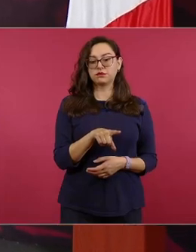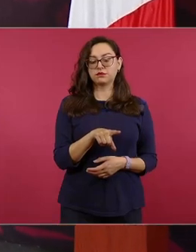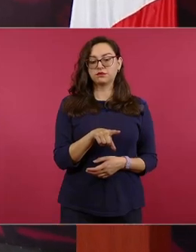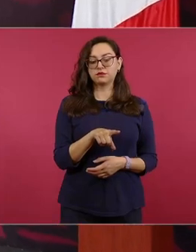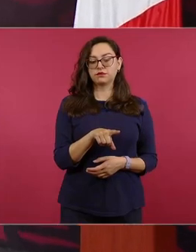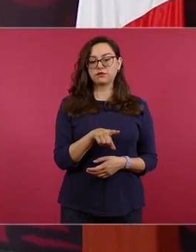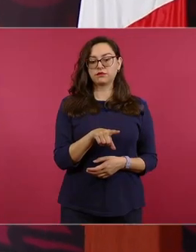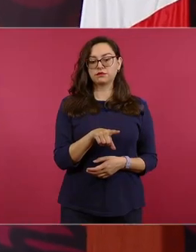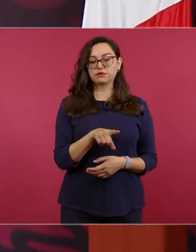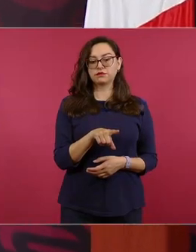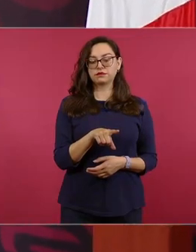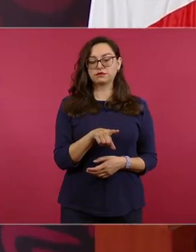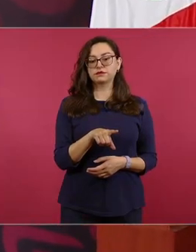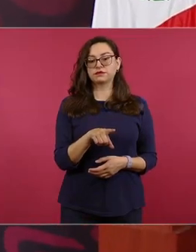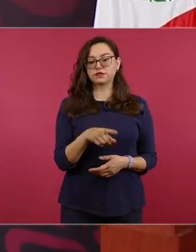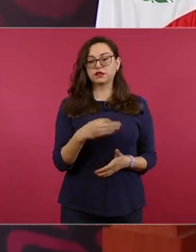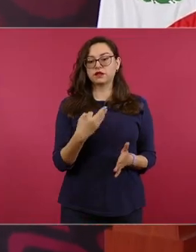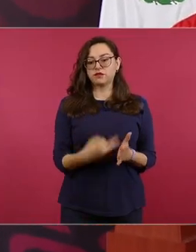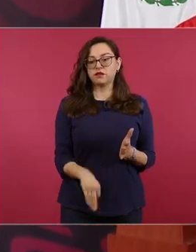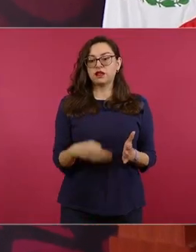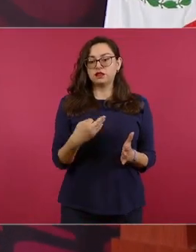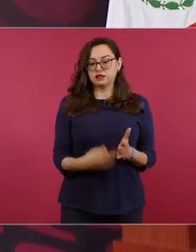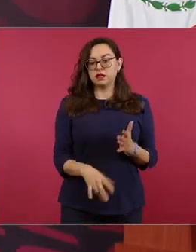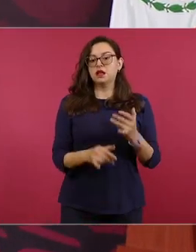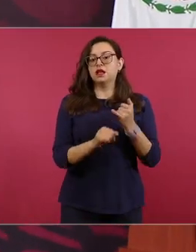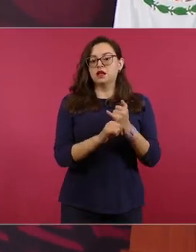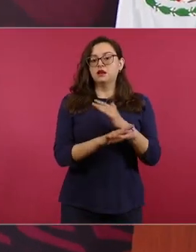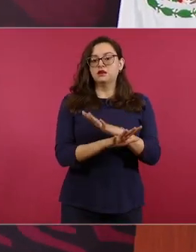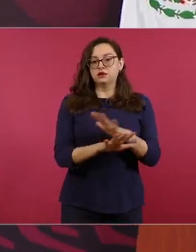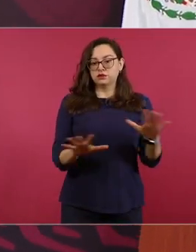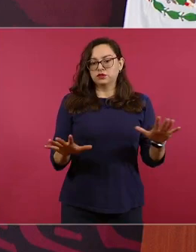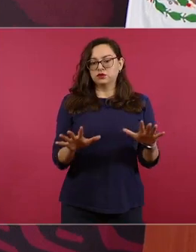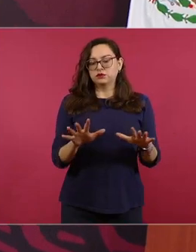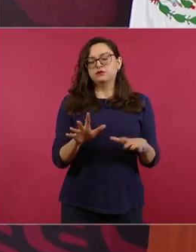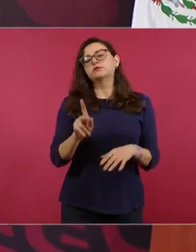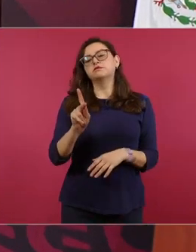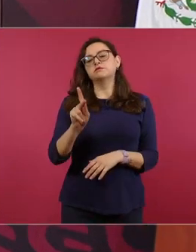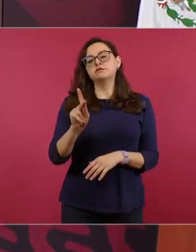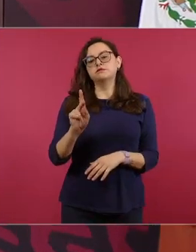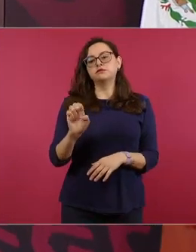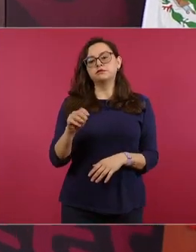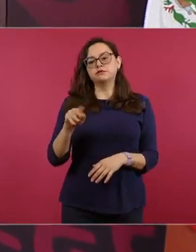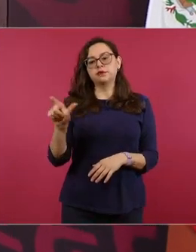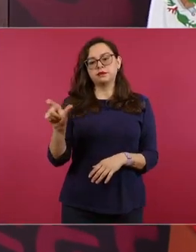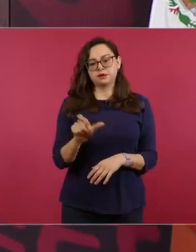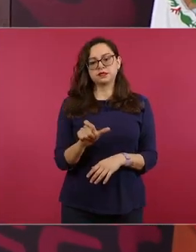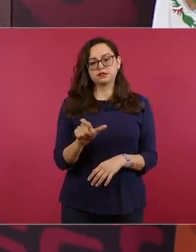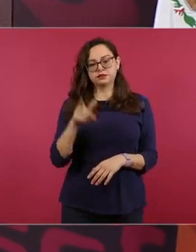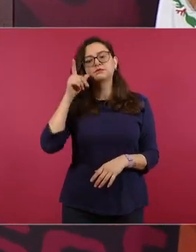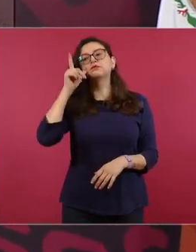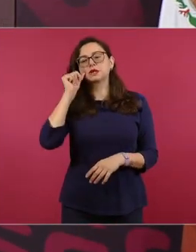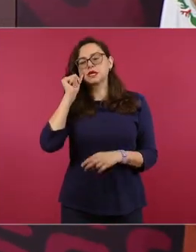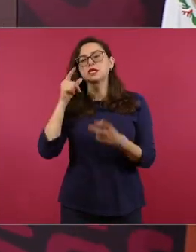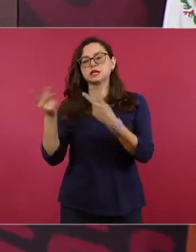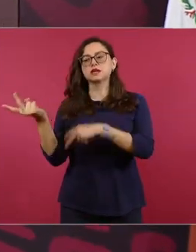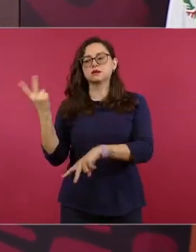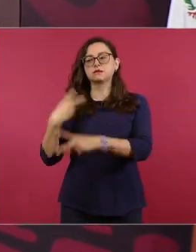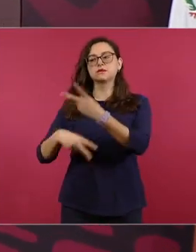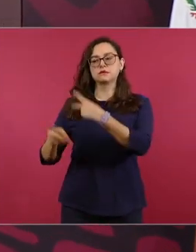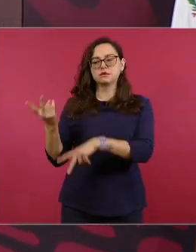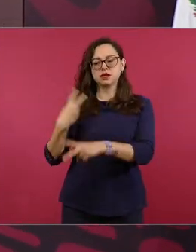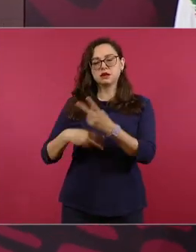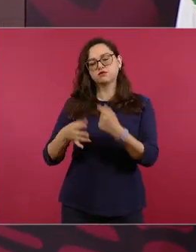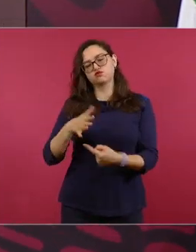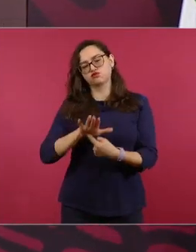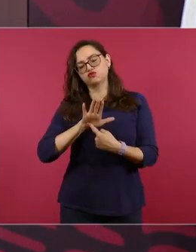se quedó que iba a estar con nosotros el director de Pemex y lo mismo para ir